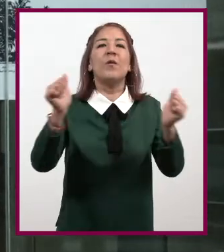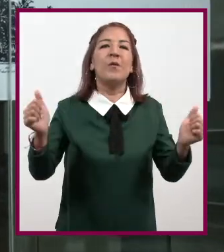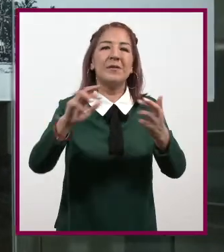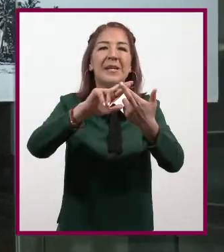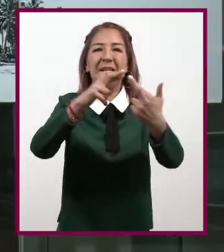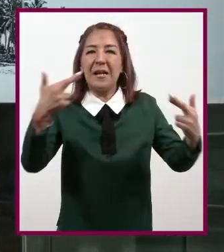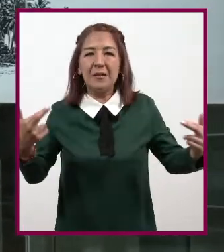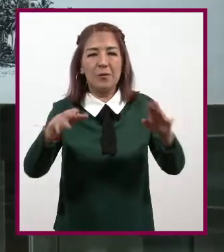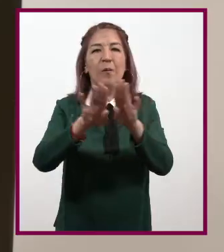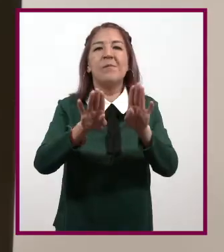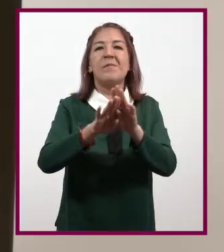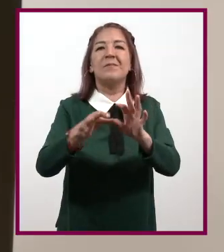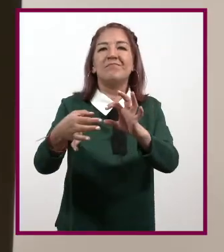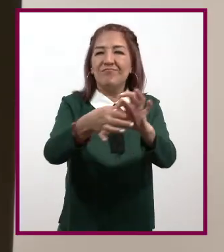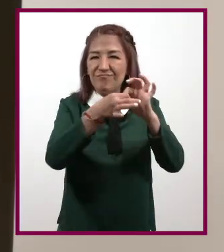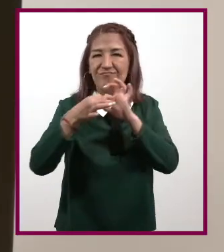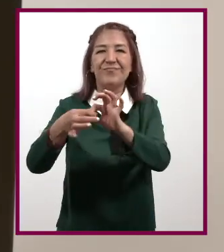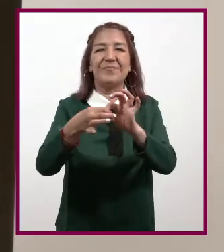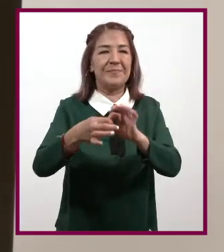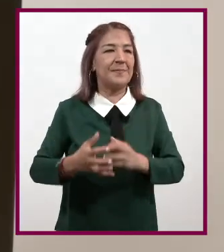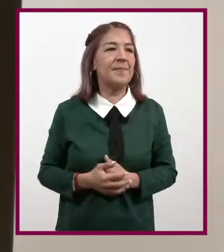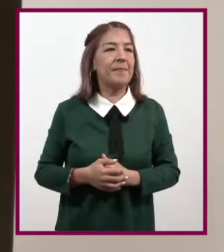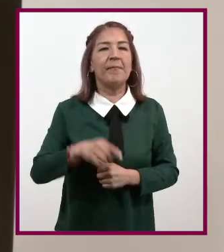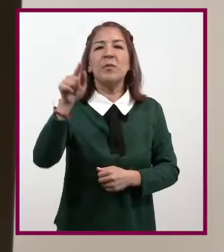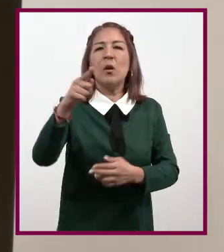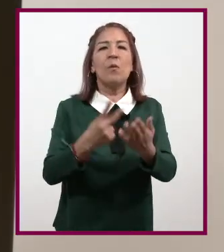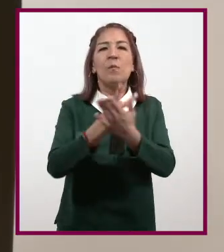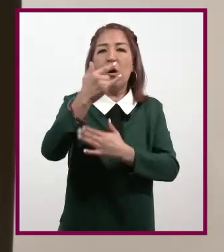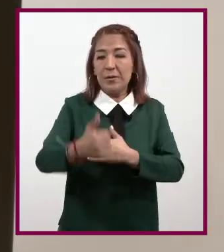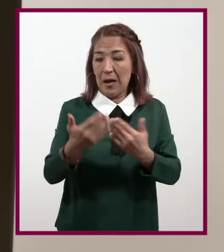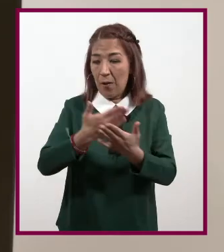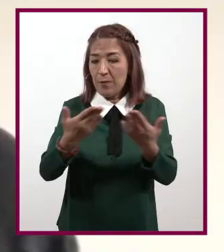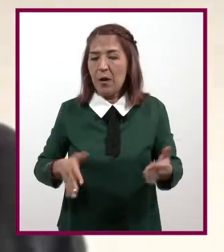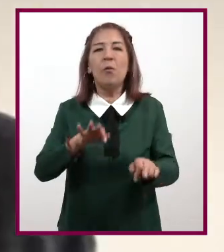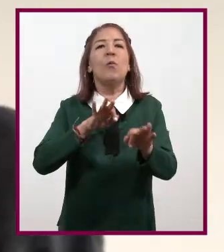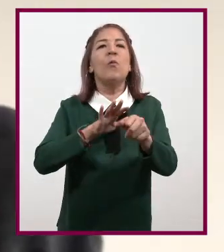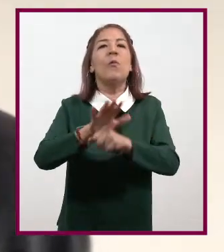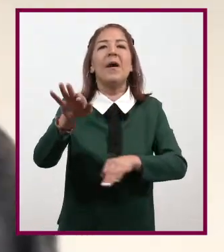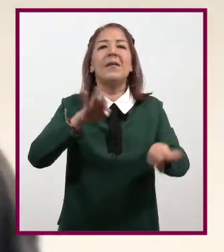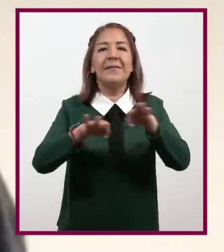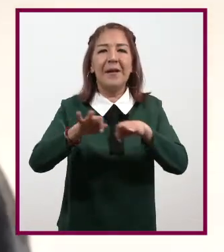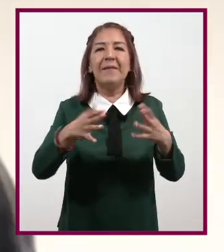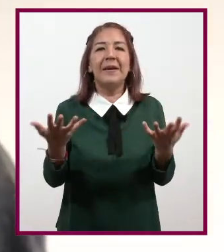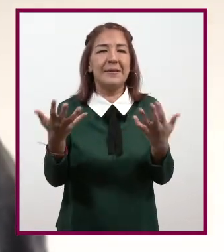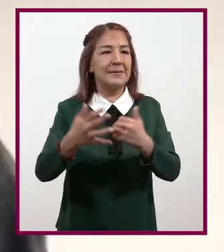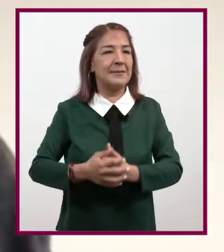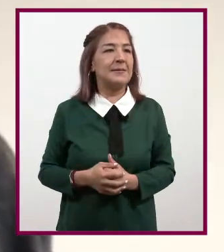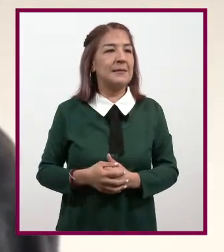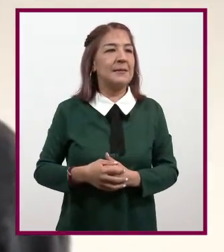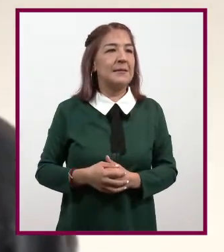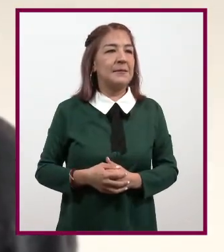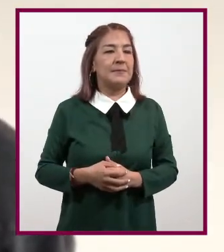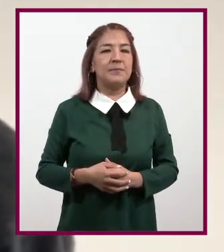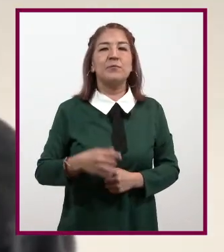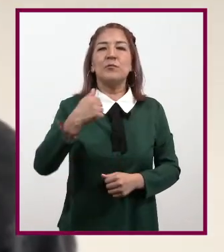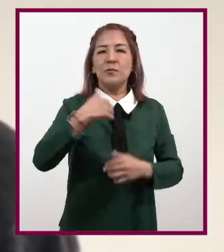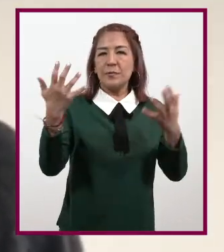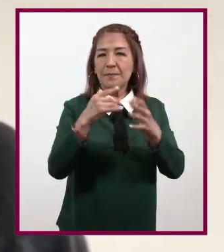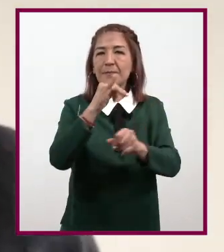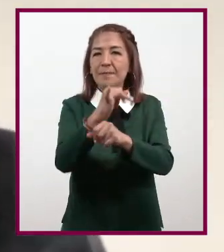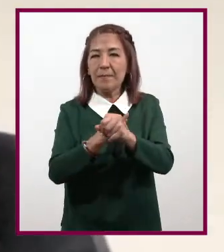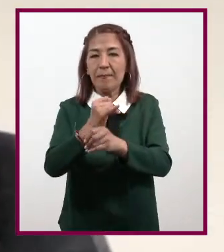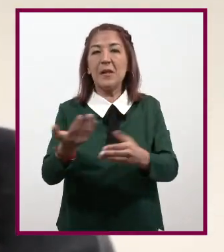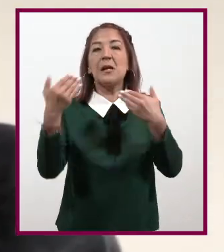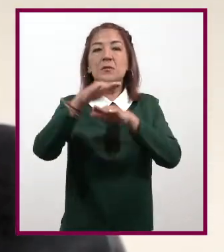dentro de un vínculo. ¿Y en qué proyecto estás trabajando actualmente? Estoy realizando una investigación sobre la